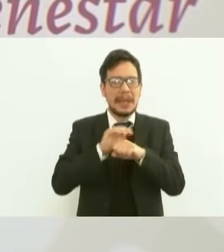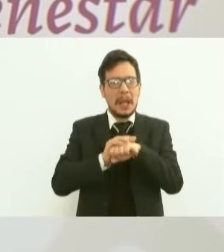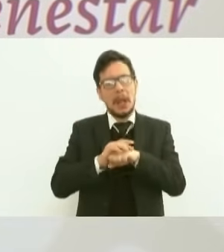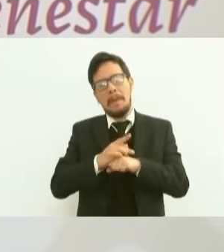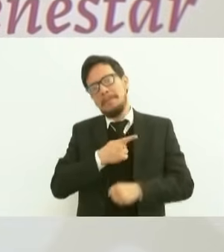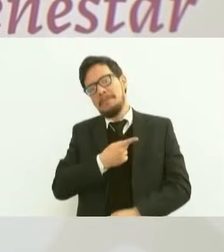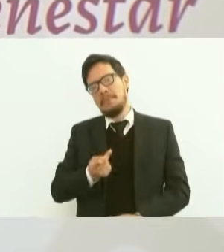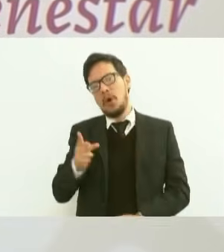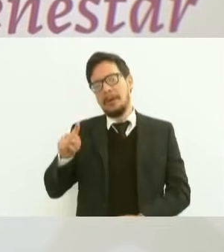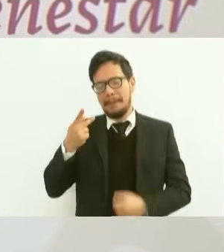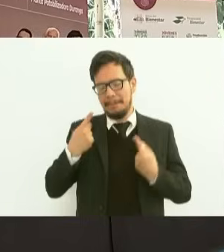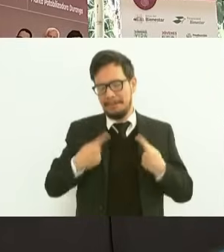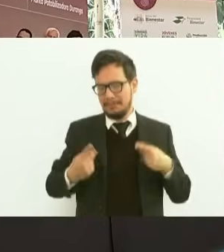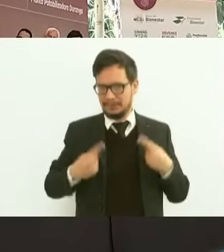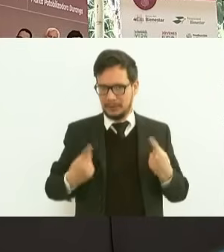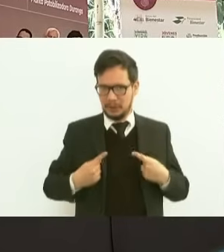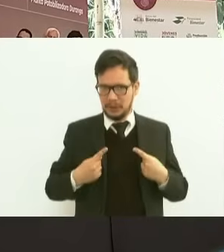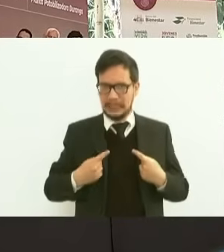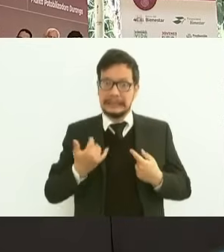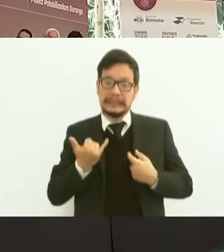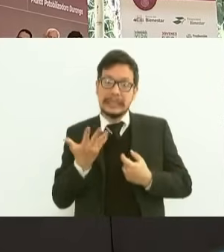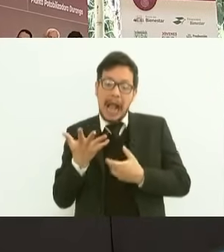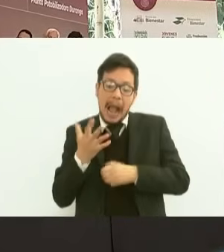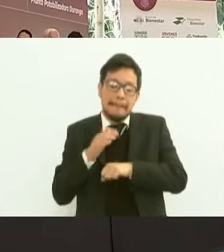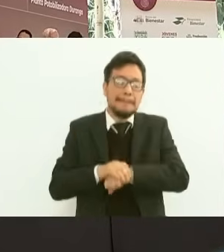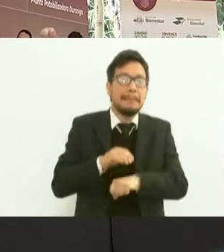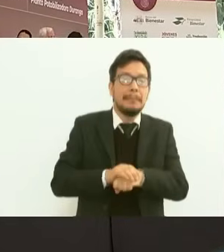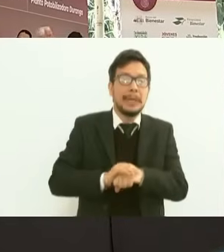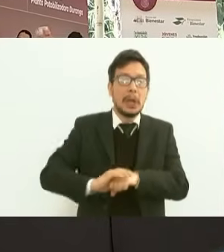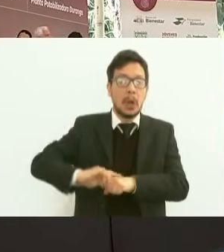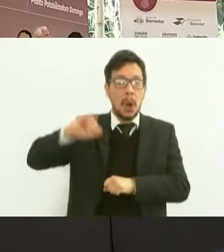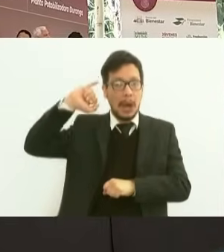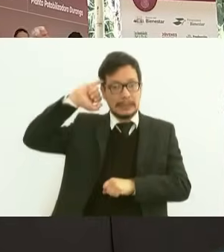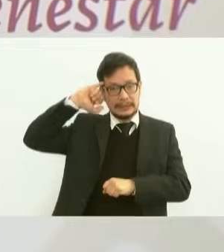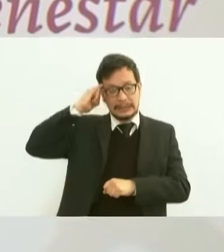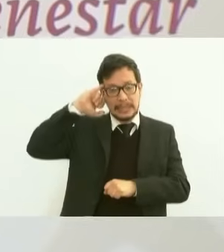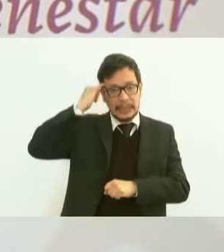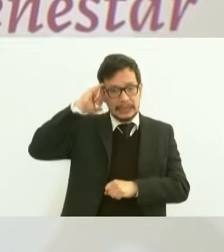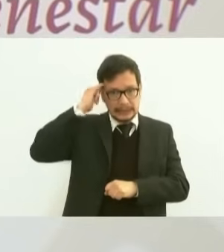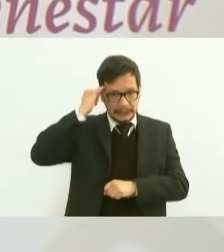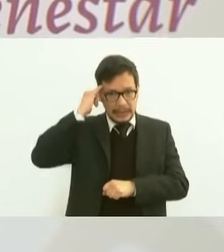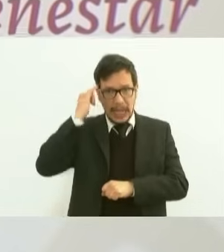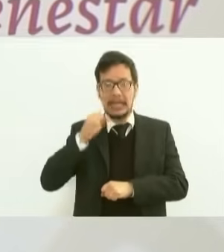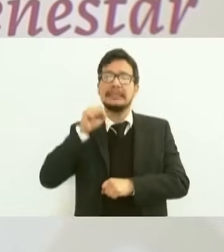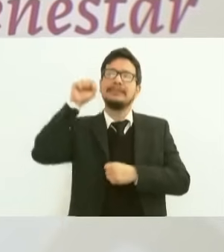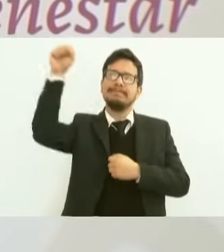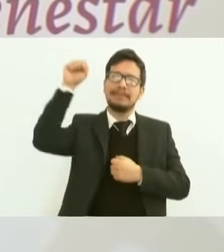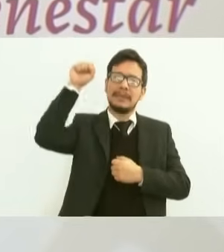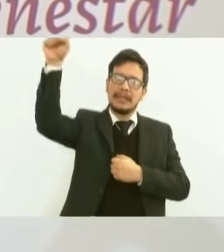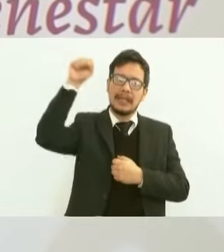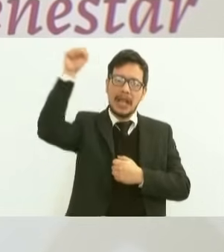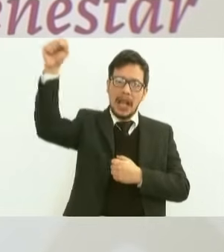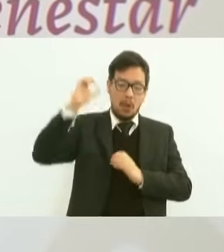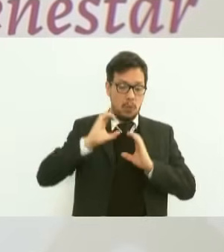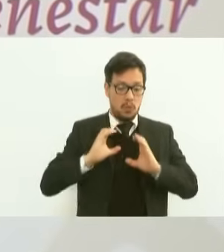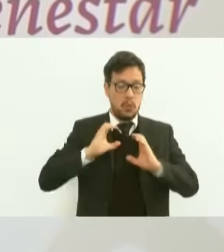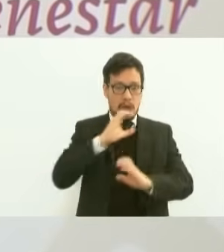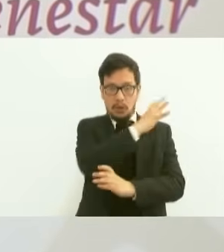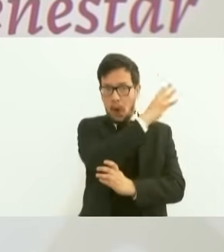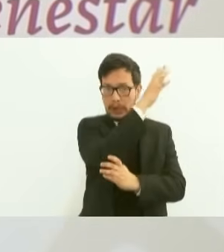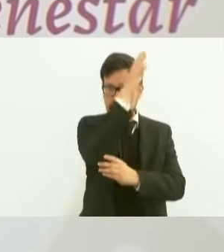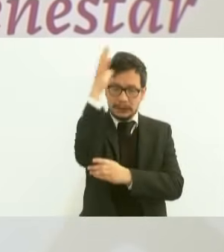indígenas y afromexicanos, un aliado de los sindicatos, de los ecologistas, de las y